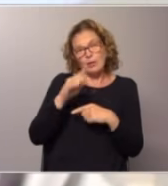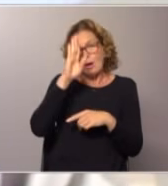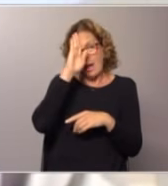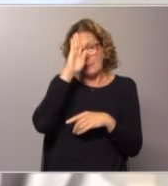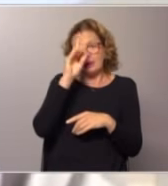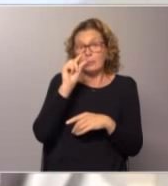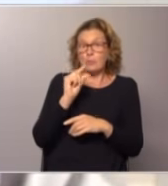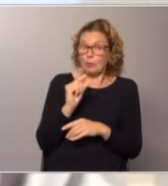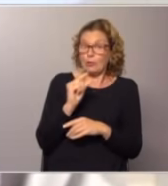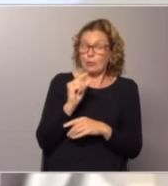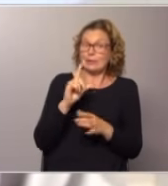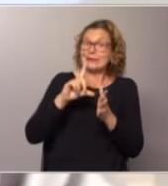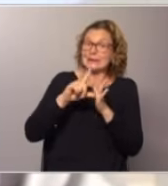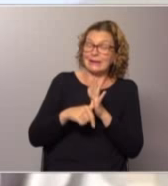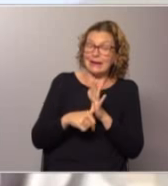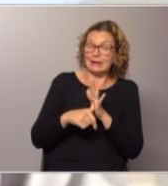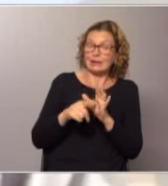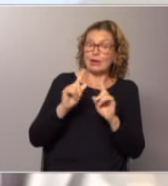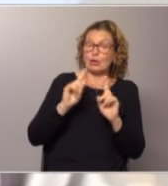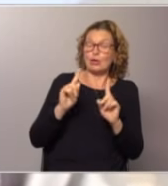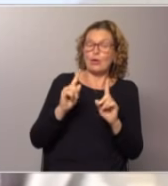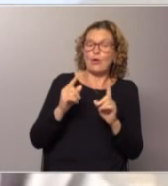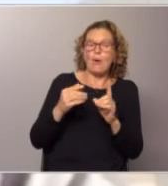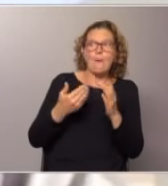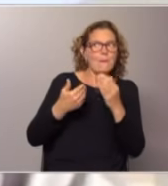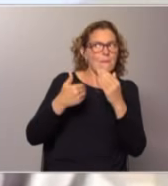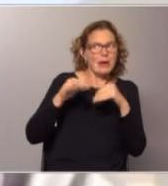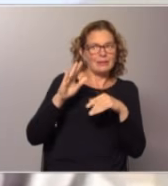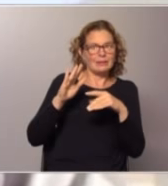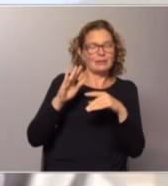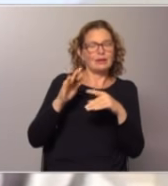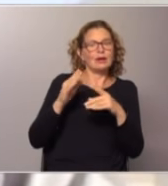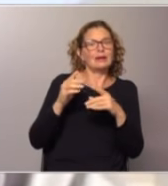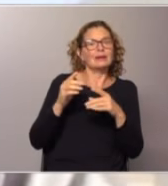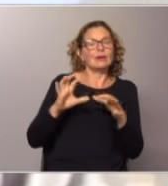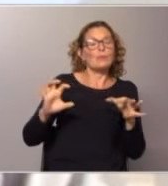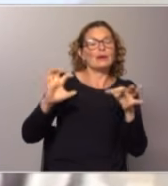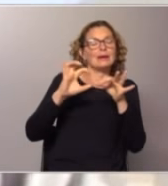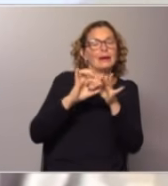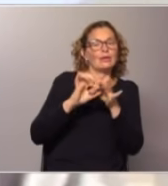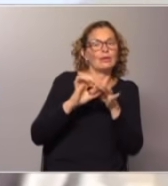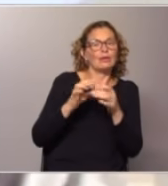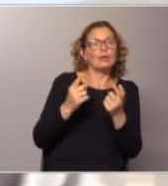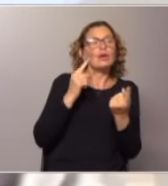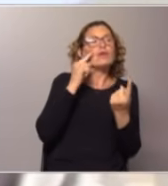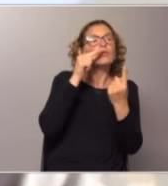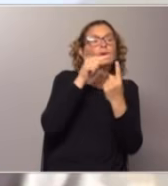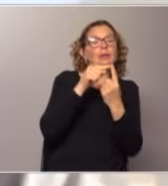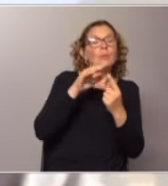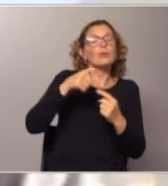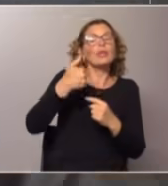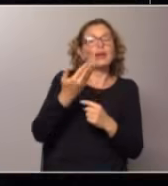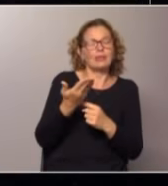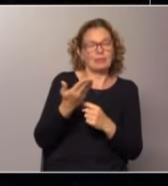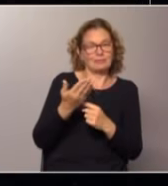poco tarde y no en la medida suficiente en relación con el tipo de desafíos que tiene por delante